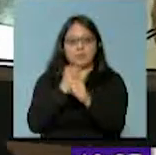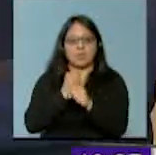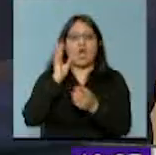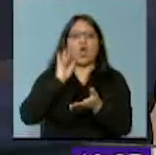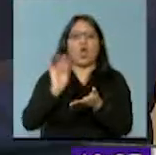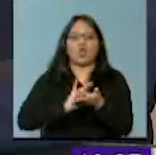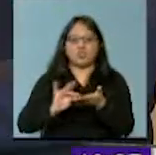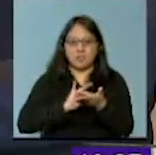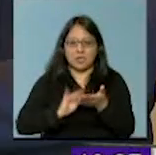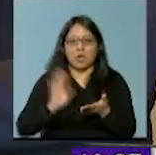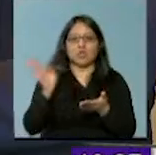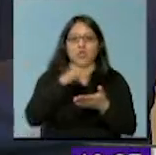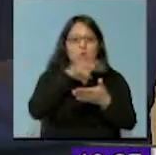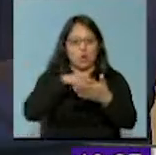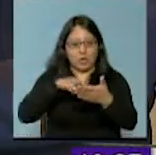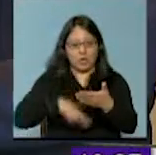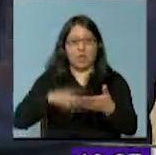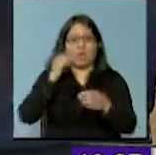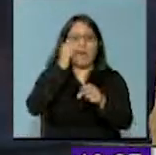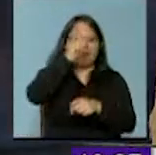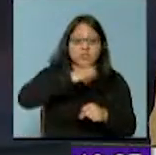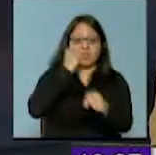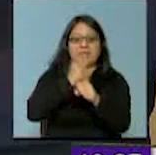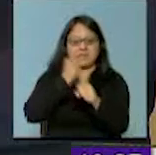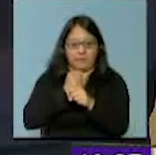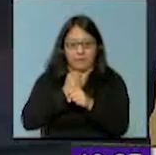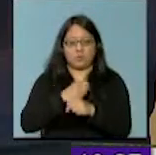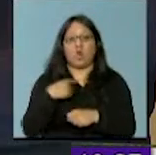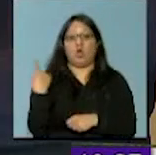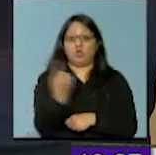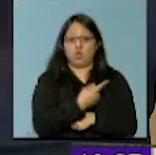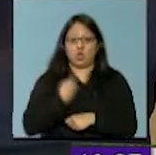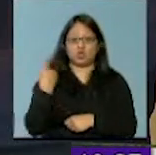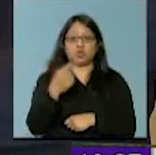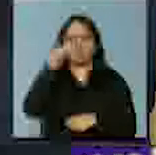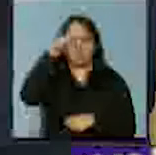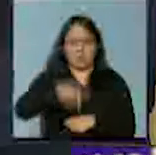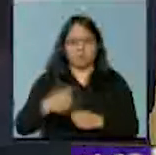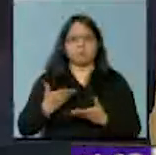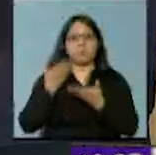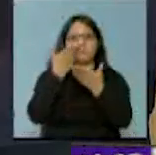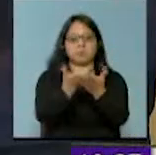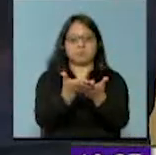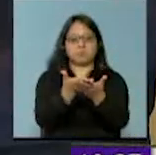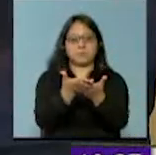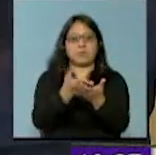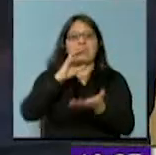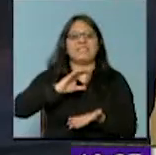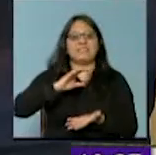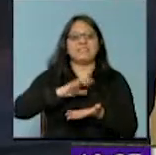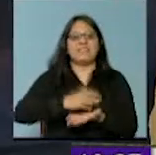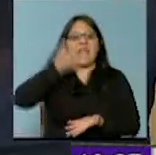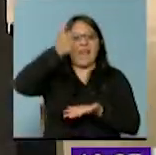secretarios, directores, empleados, nosotros estamos presentando hoy esta bolsa de